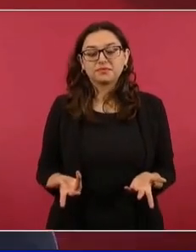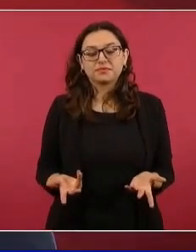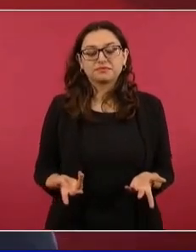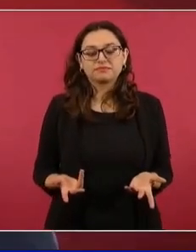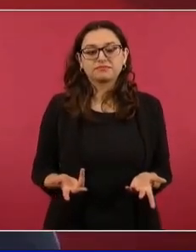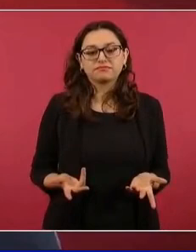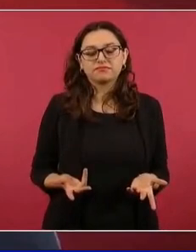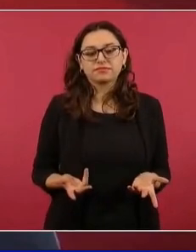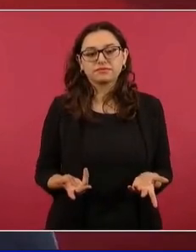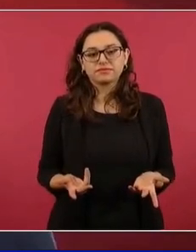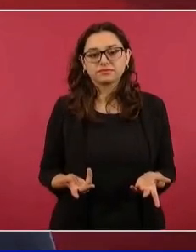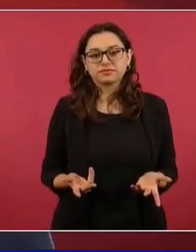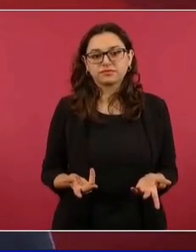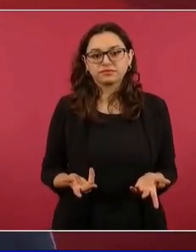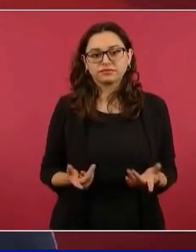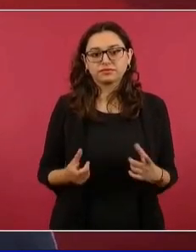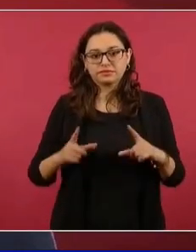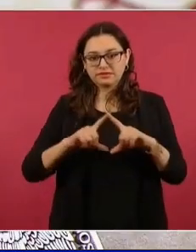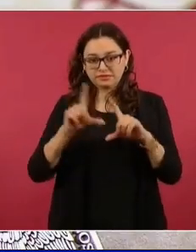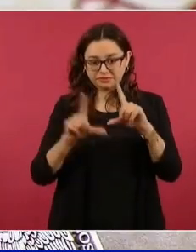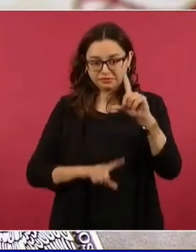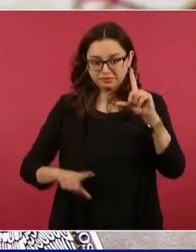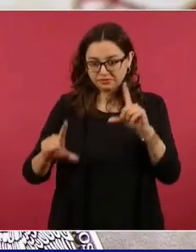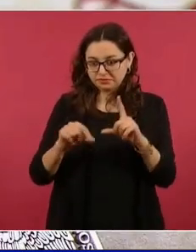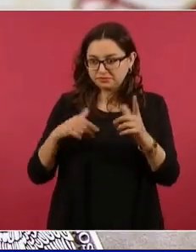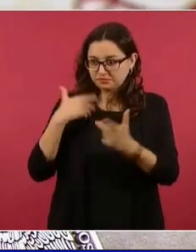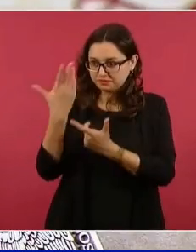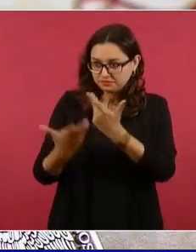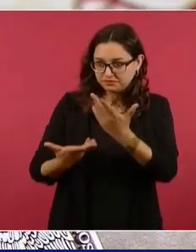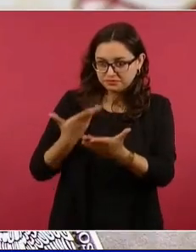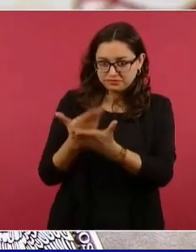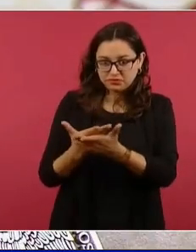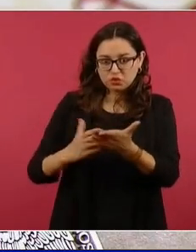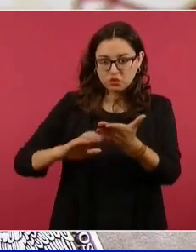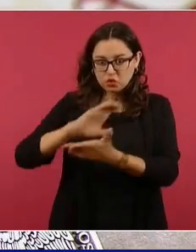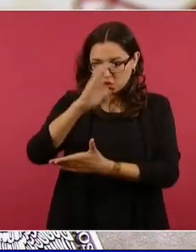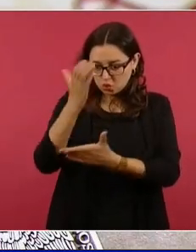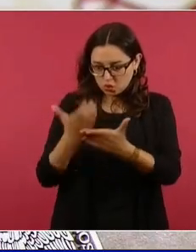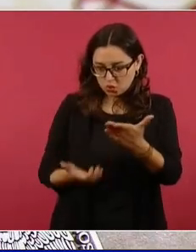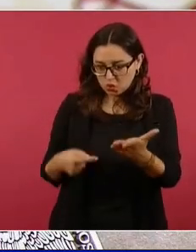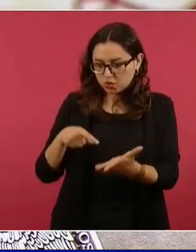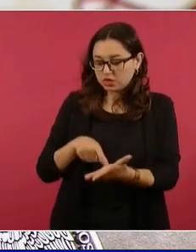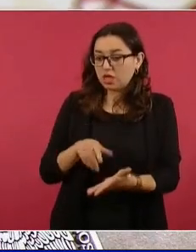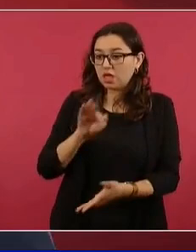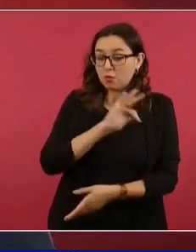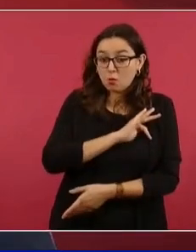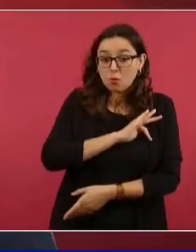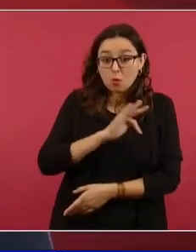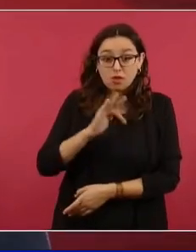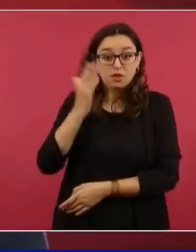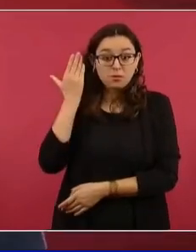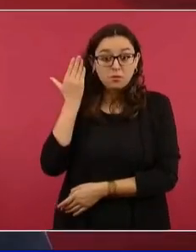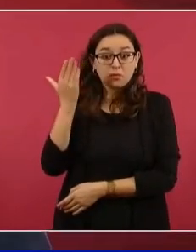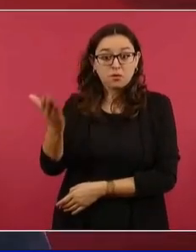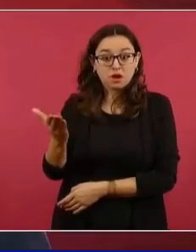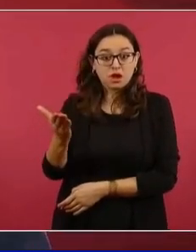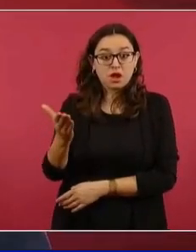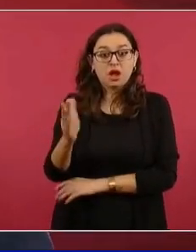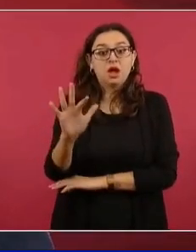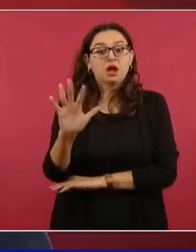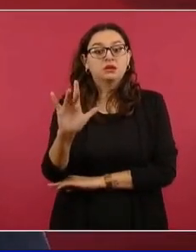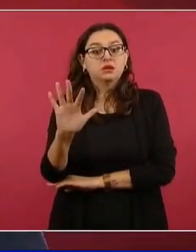como referencia y con base en las reglas del propio mecanismo que podríamos tener hasta un poco menos